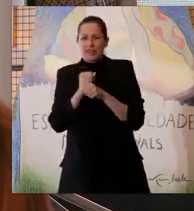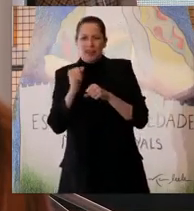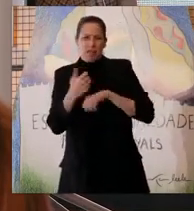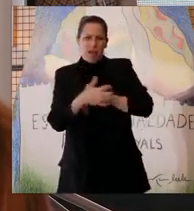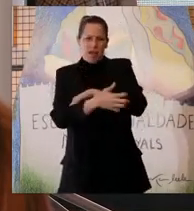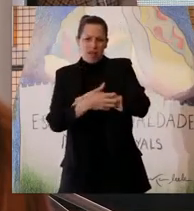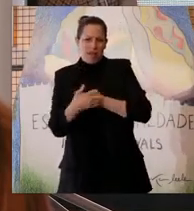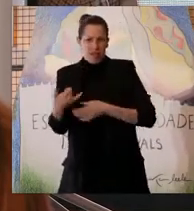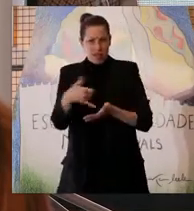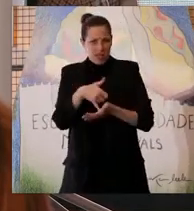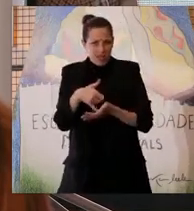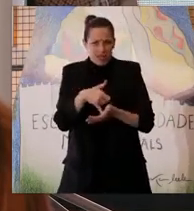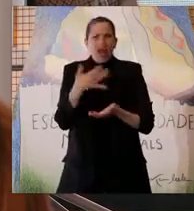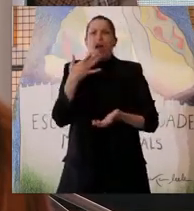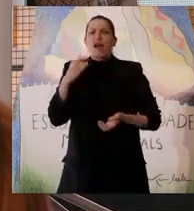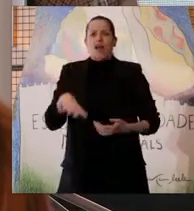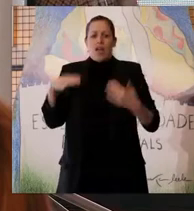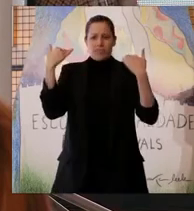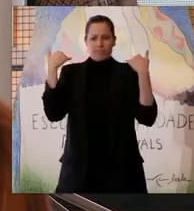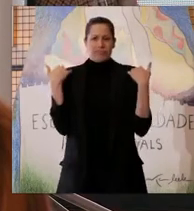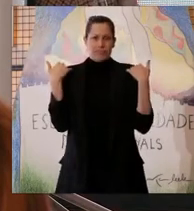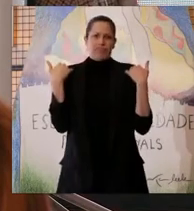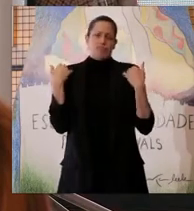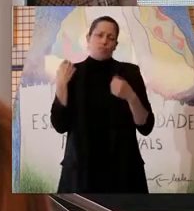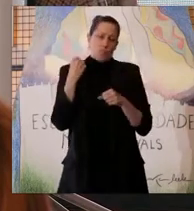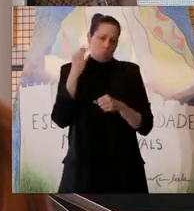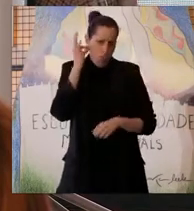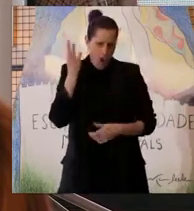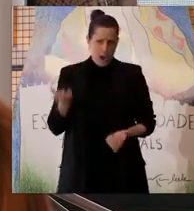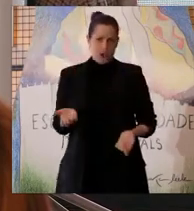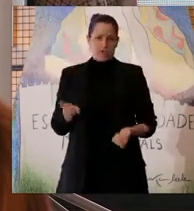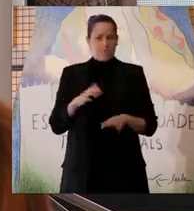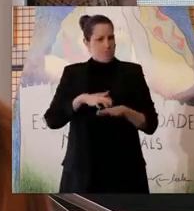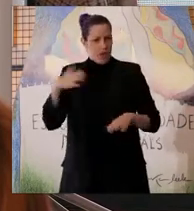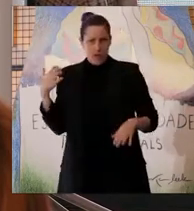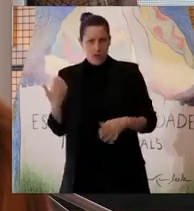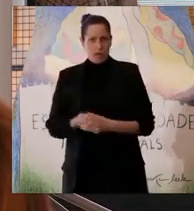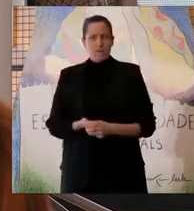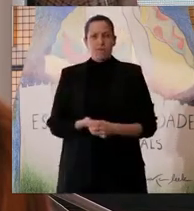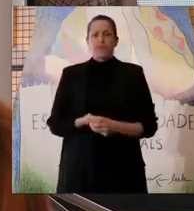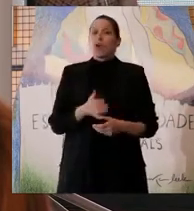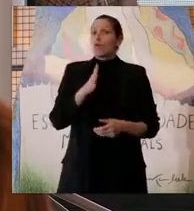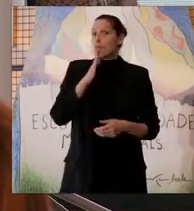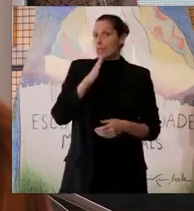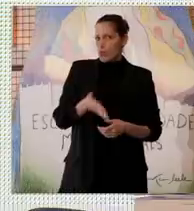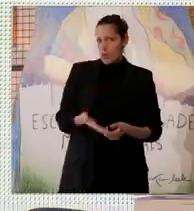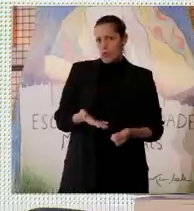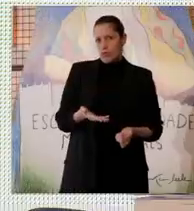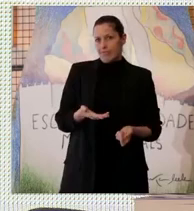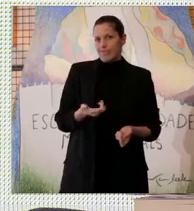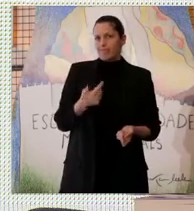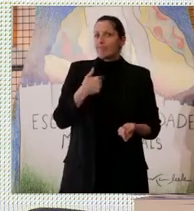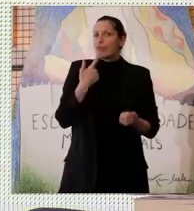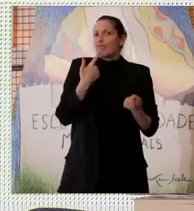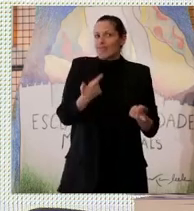mayoritariamente mujeres de los cuidados mayoritariamente mujeres Entonces A eso me refiero y creo que es un ejemplo bastante gráfico